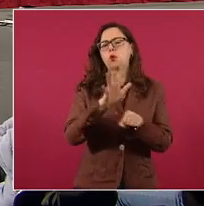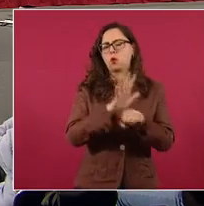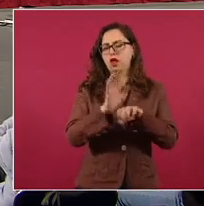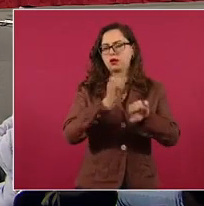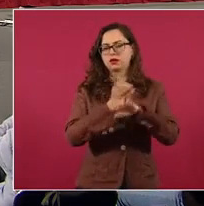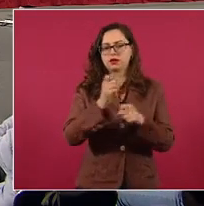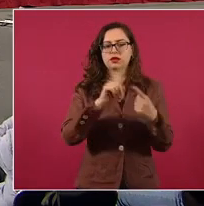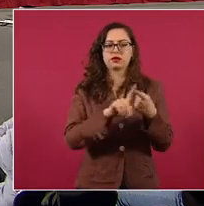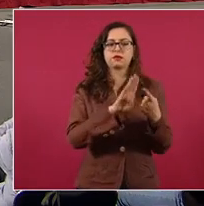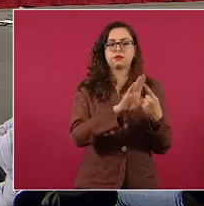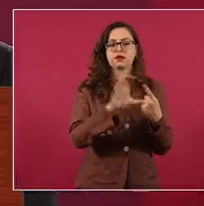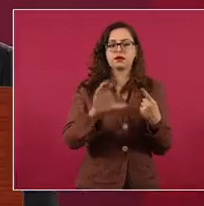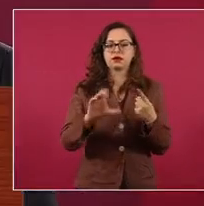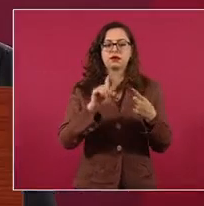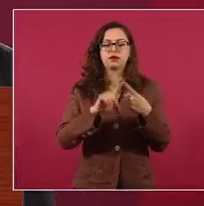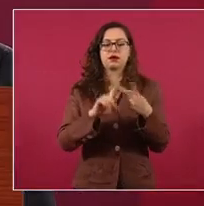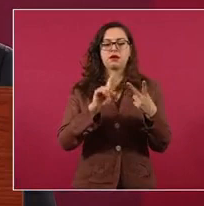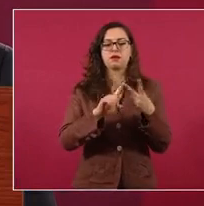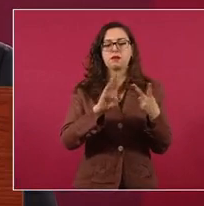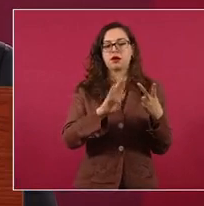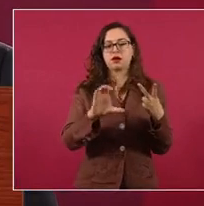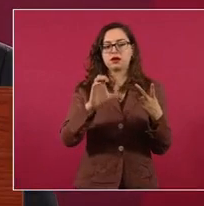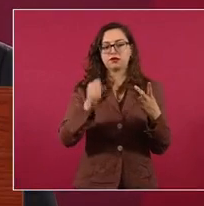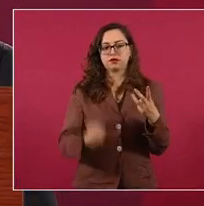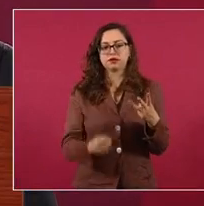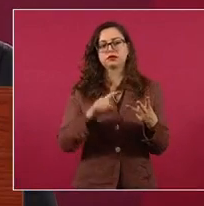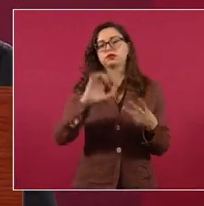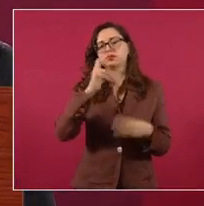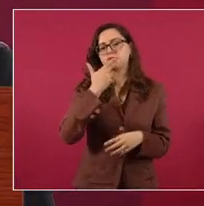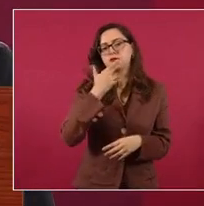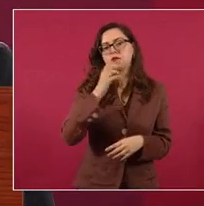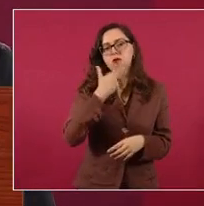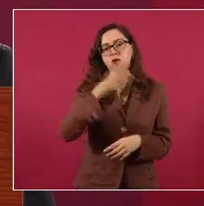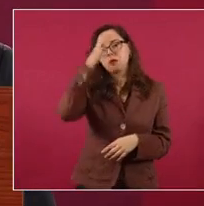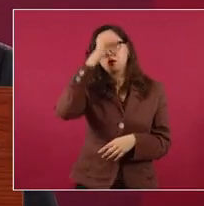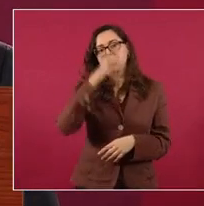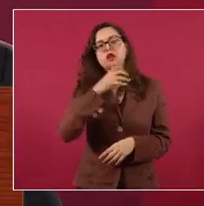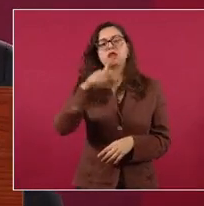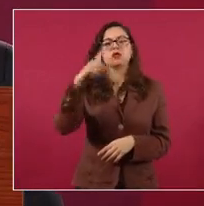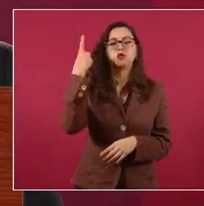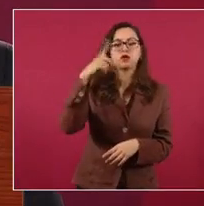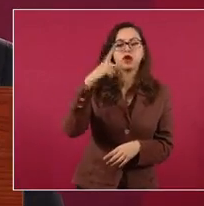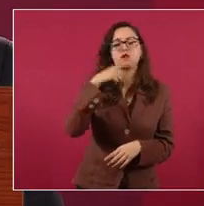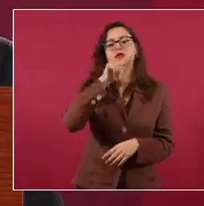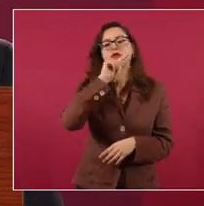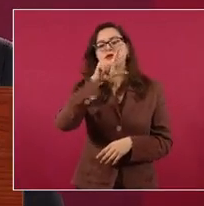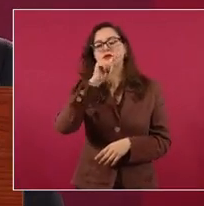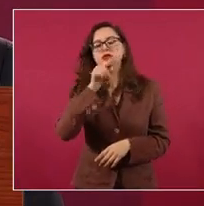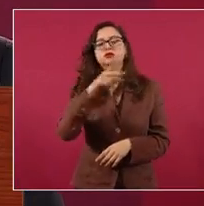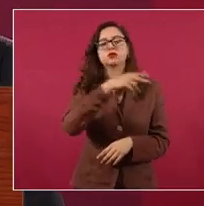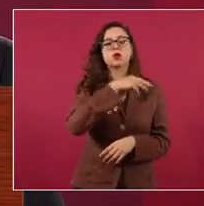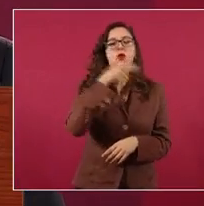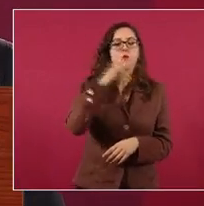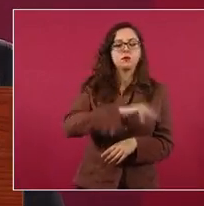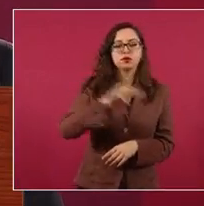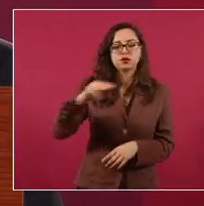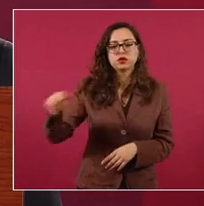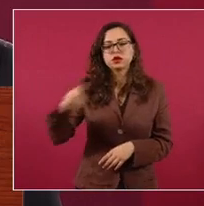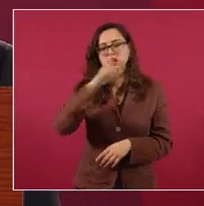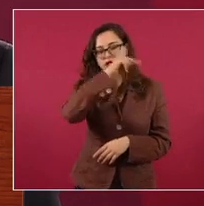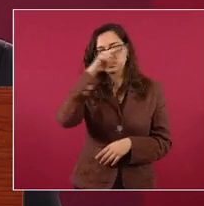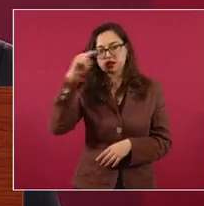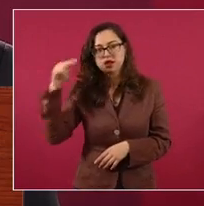Baja California Sur, Chihuahua, Coahuila, Durango, Jalisco, Michoacán, Nayarit, Nuevo León,